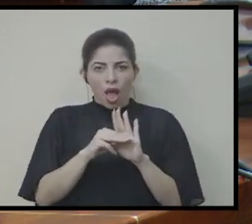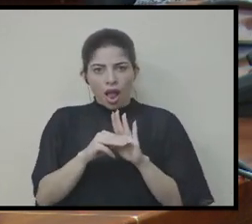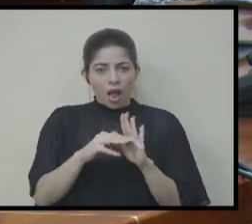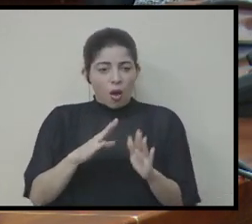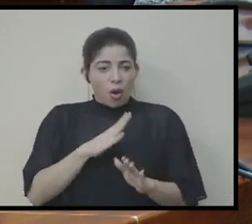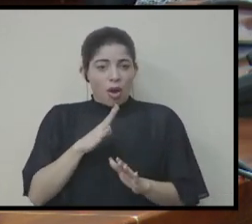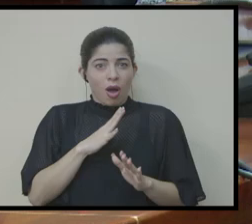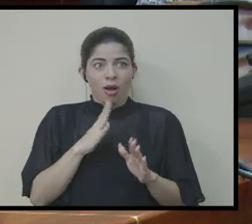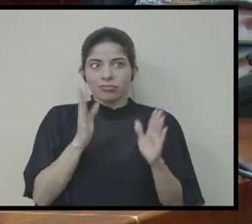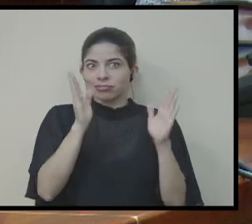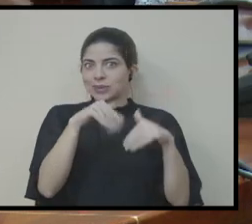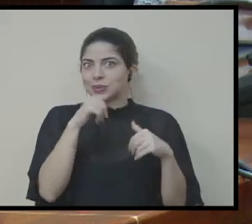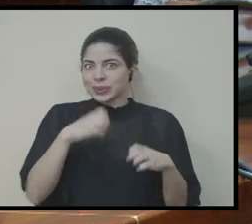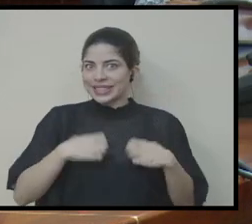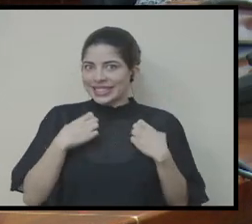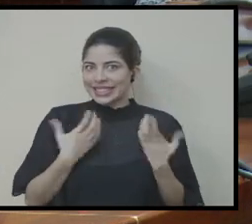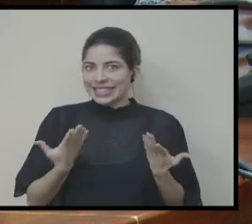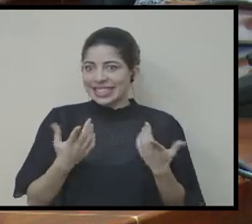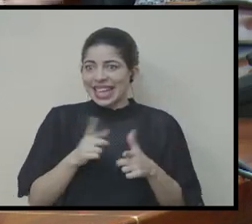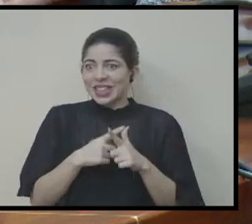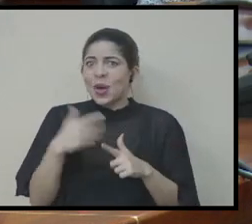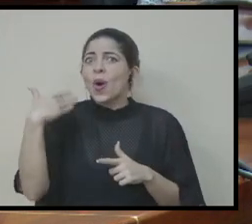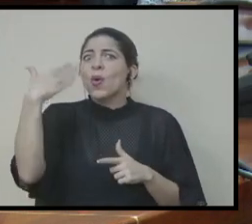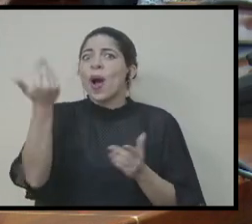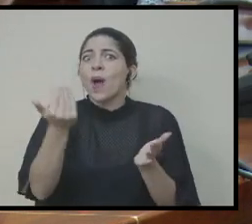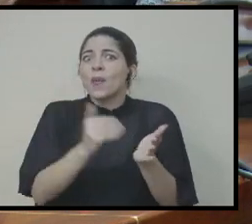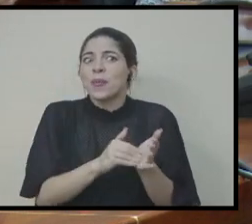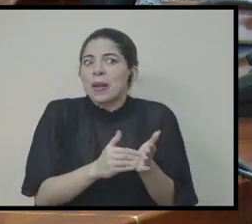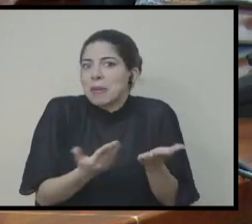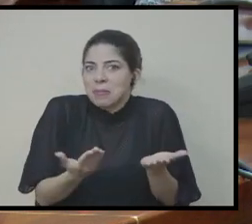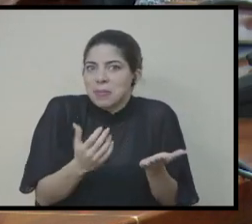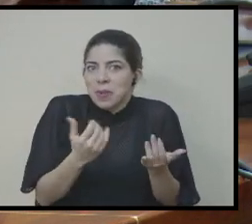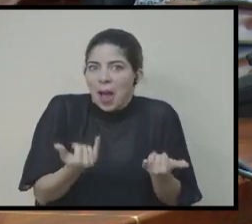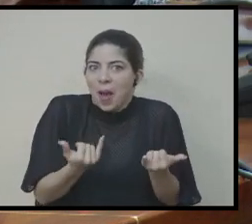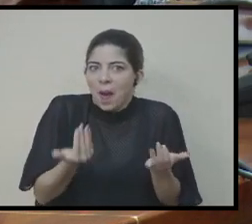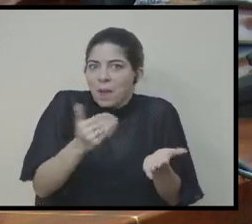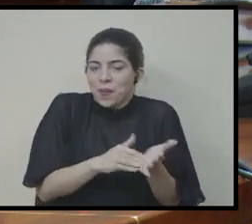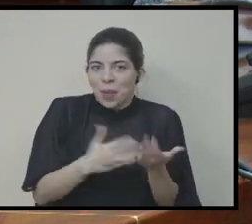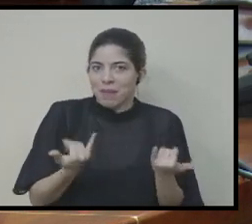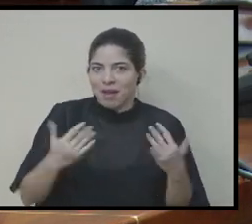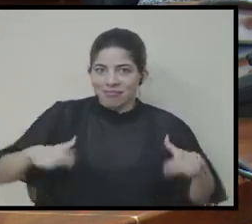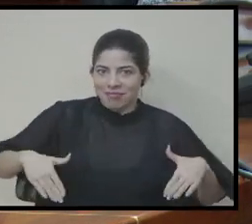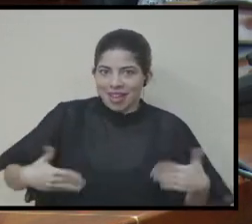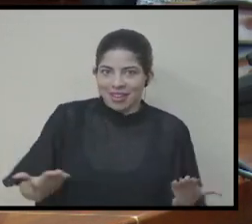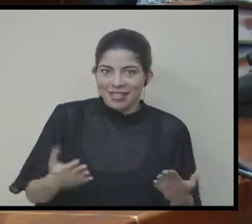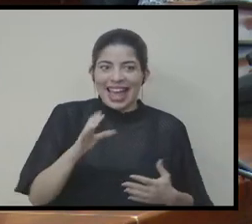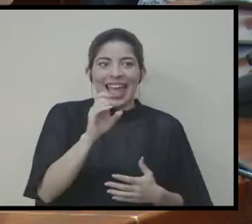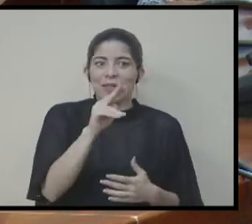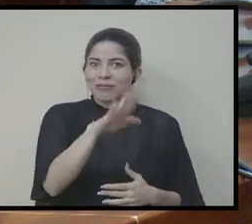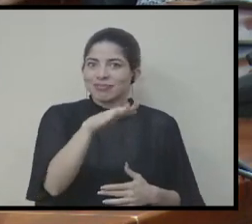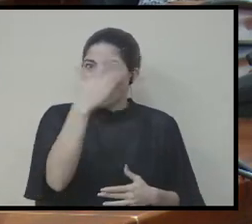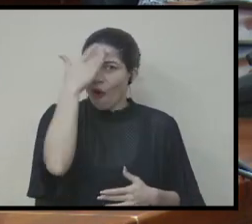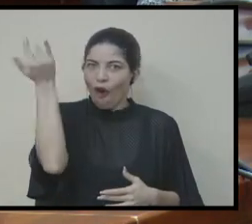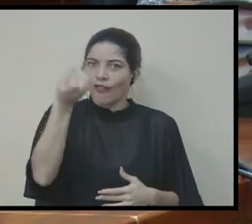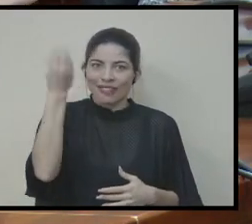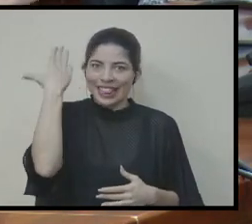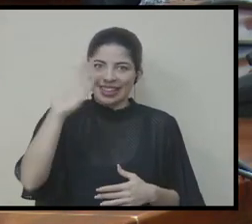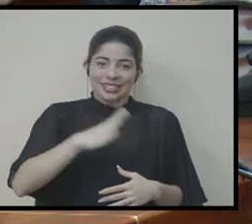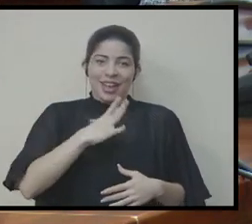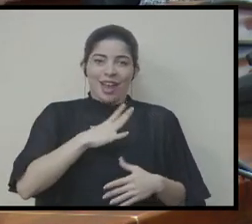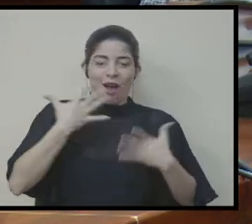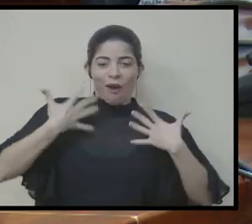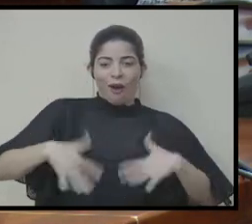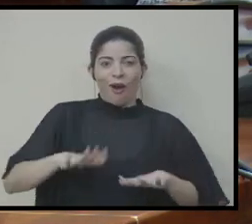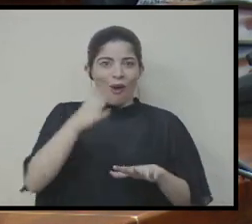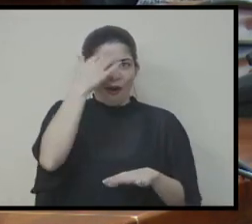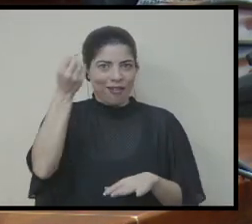existe. Y era como, ok, ¿cuándo va a volver? No, tampoco va a volver ya. O sea, Edwin, olvídese de eso. Ok, ¿qué hago? Porque